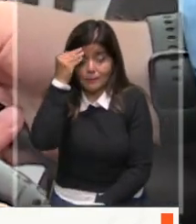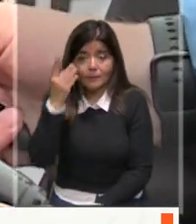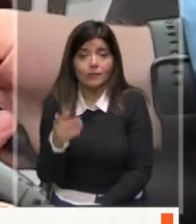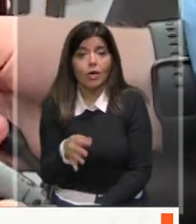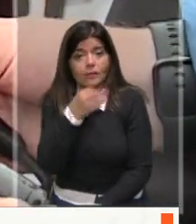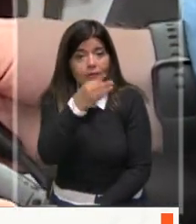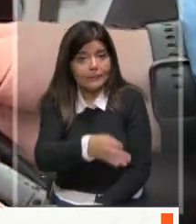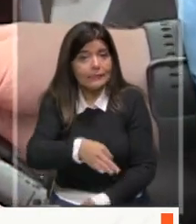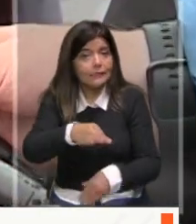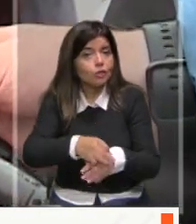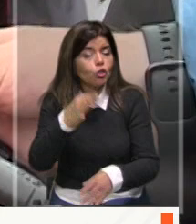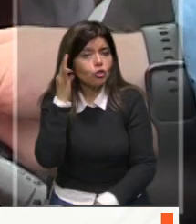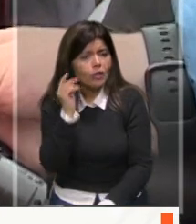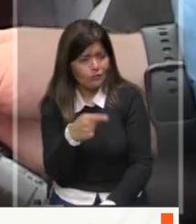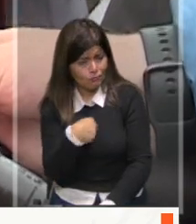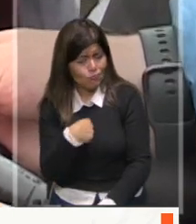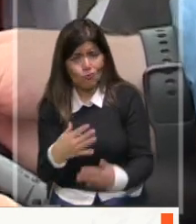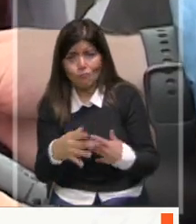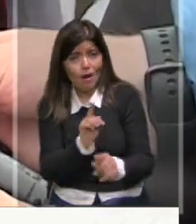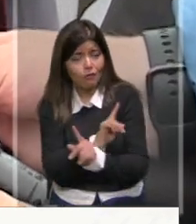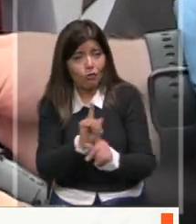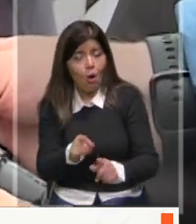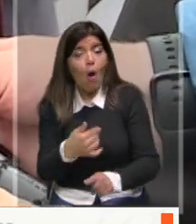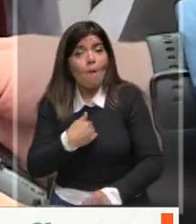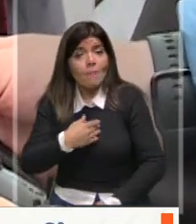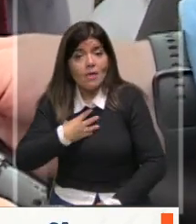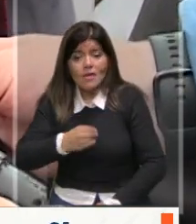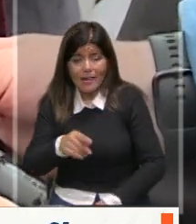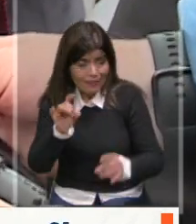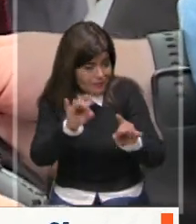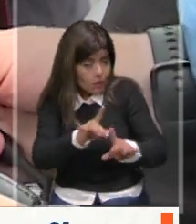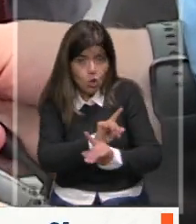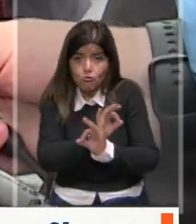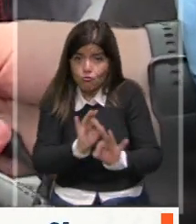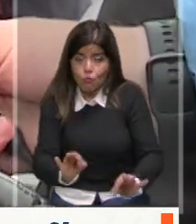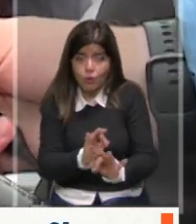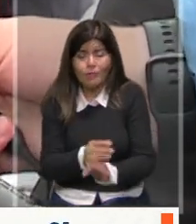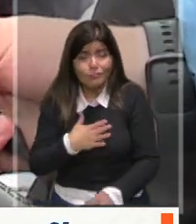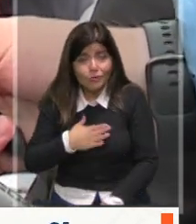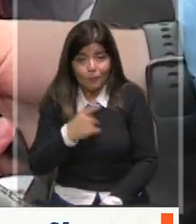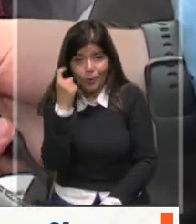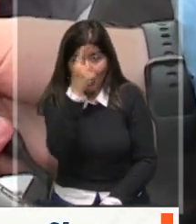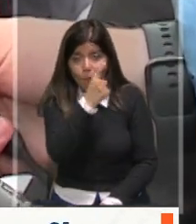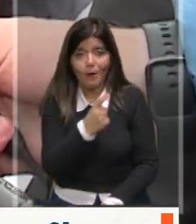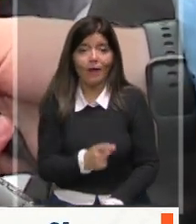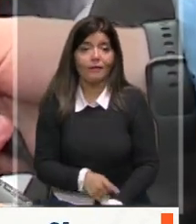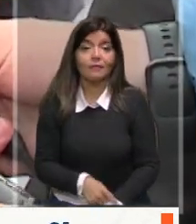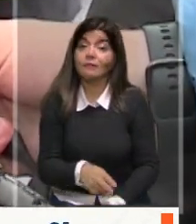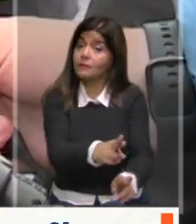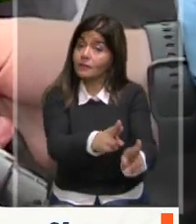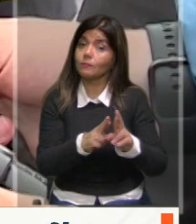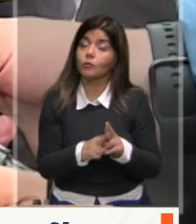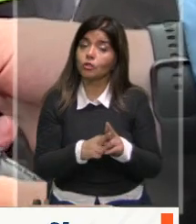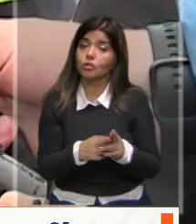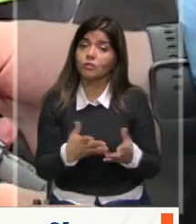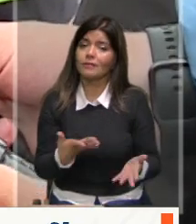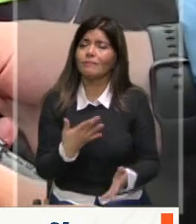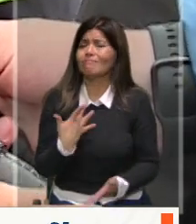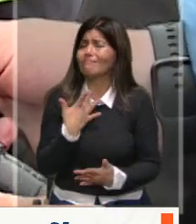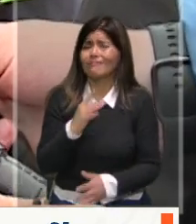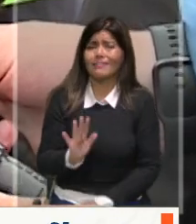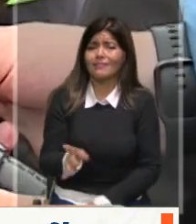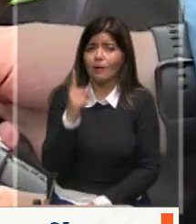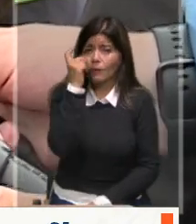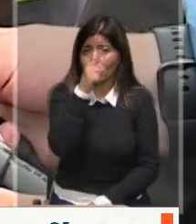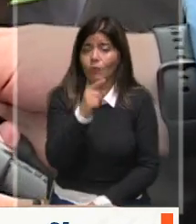para mí esto es anormal, porque mi hija cuando se enferma no decae de esta forma y me tiene preocupada. A lo que me responde ella: ¿de qué te preocupas? Si